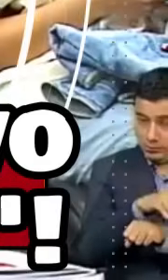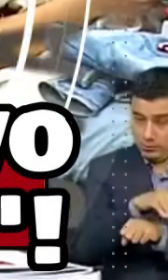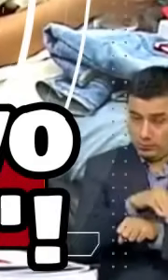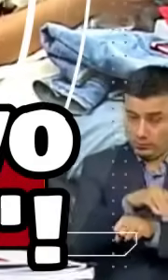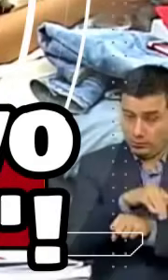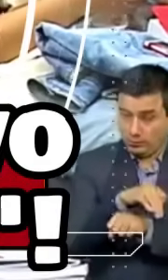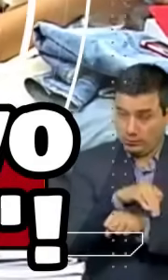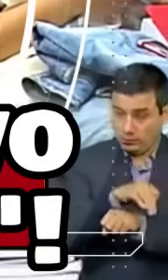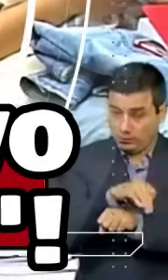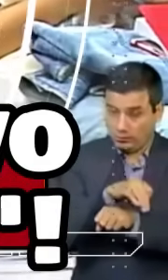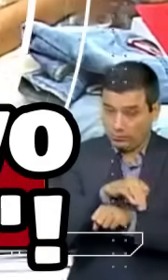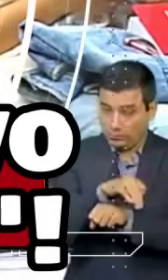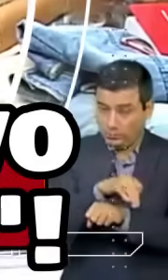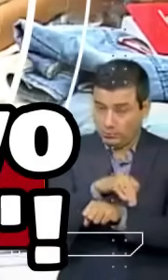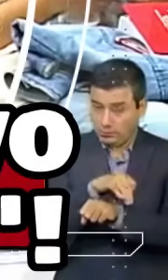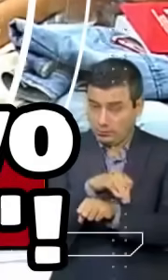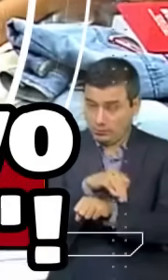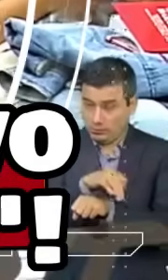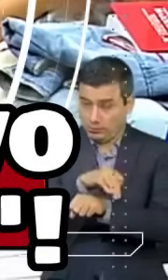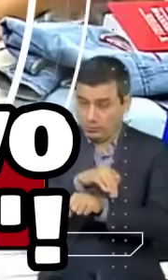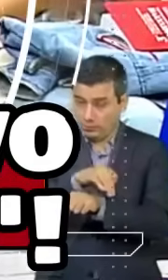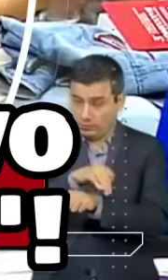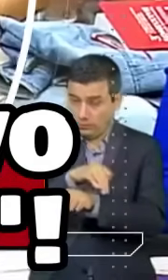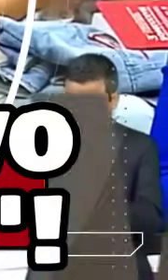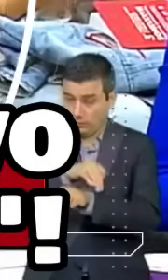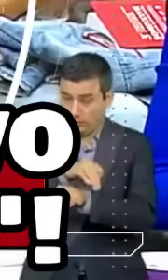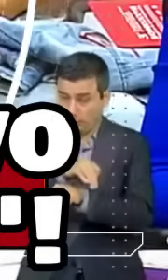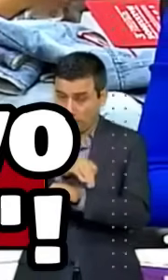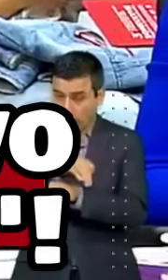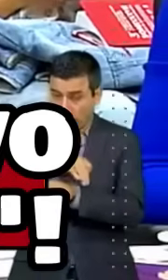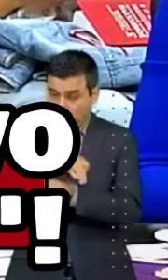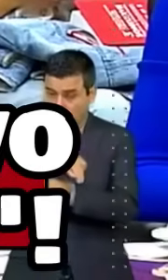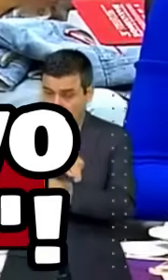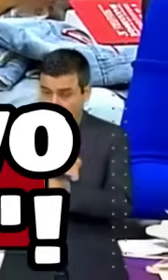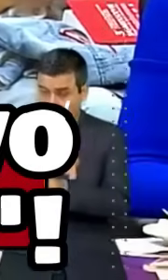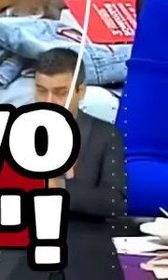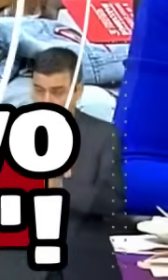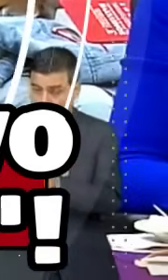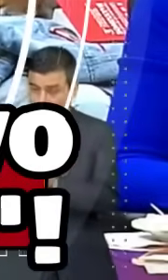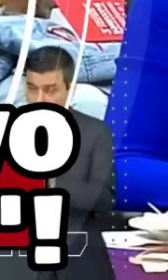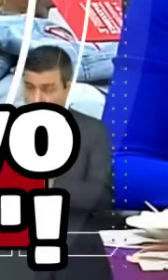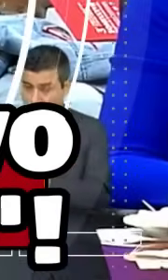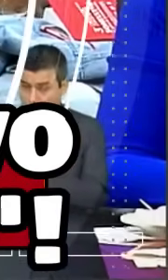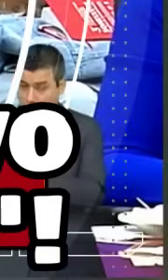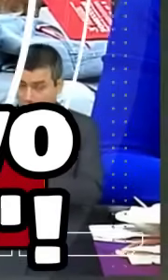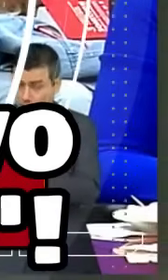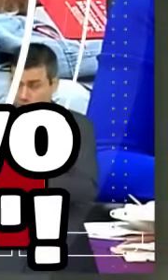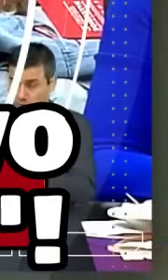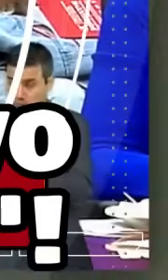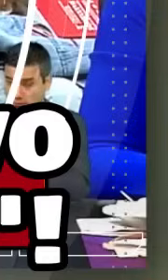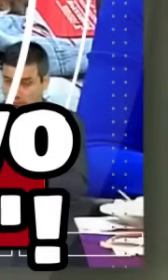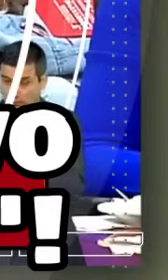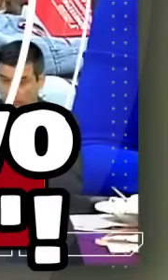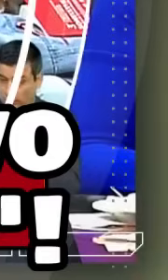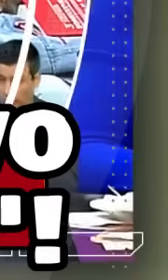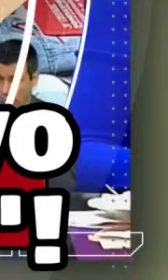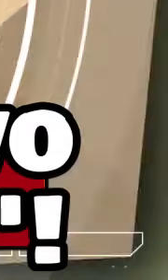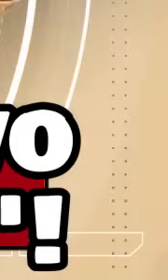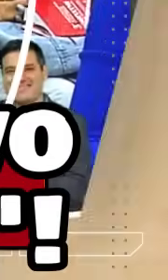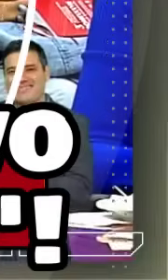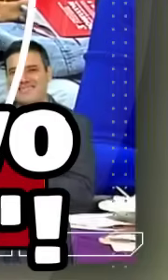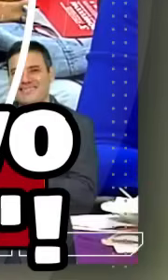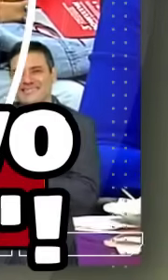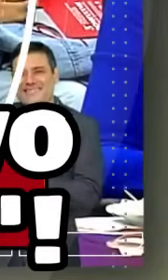Además, destacó la importancia del debate sobre la confiabilidad en las promesas políticas y señaló acciones específicas de Acción